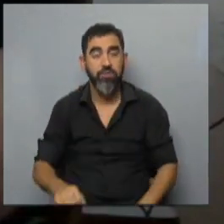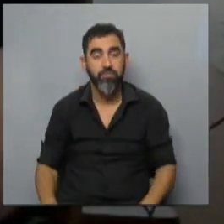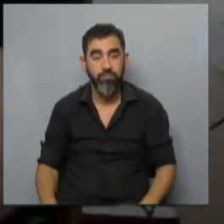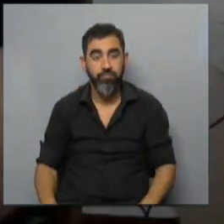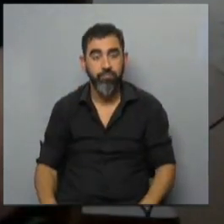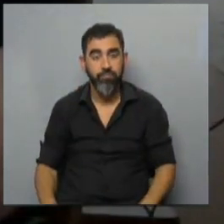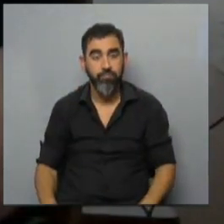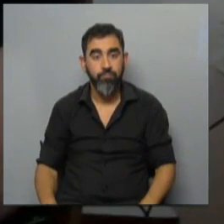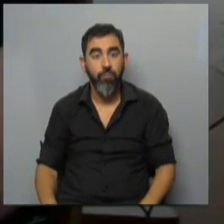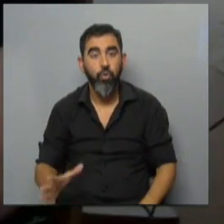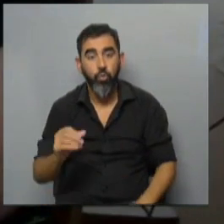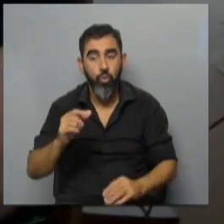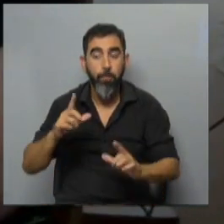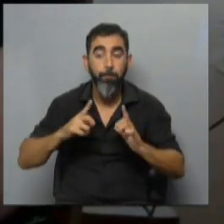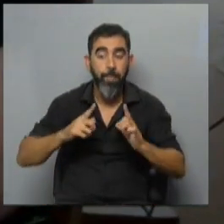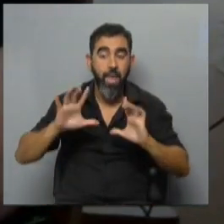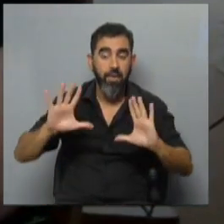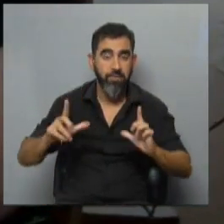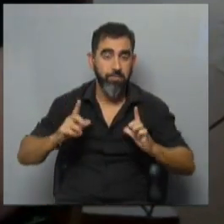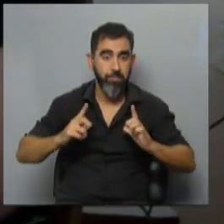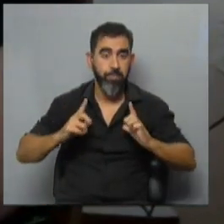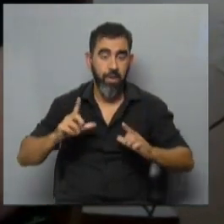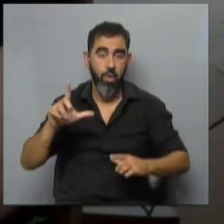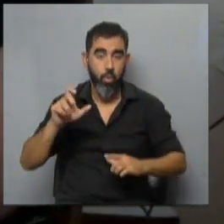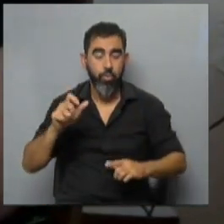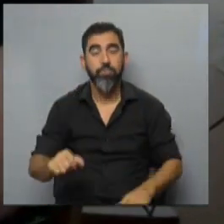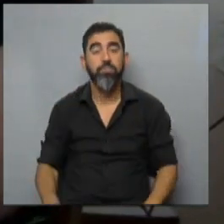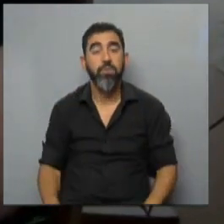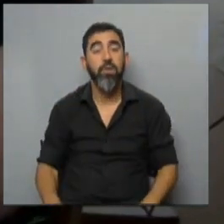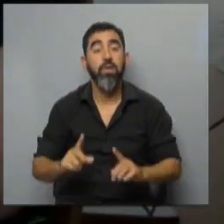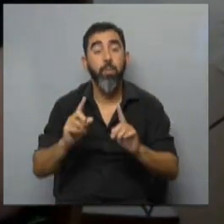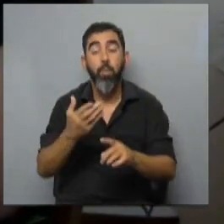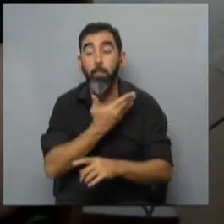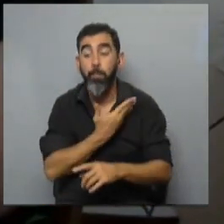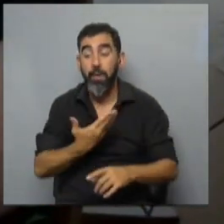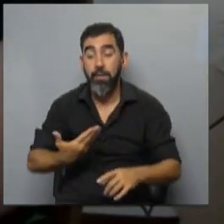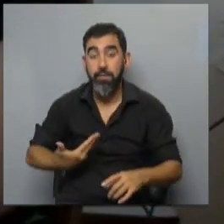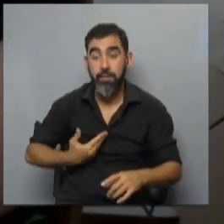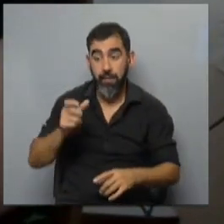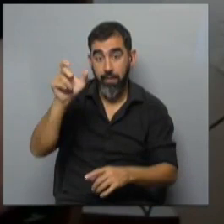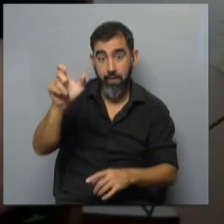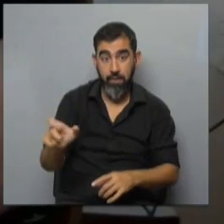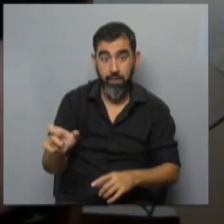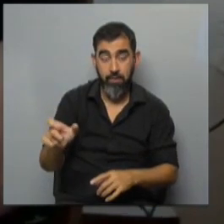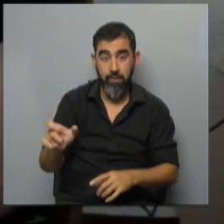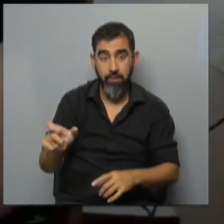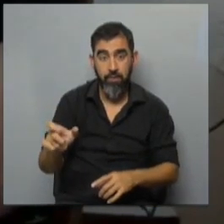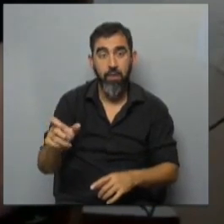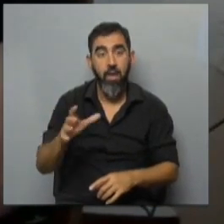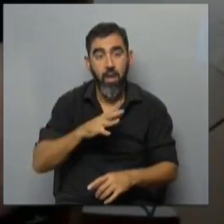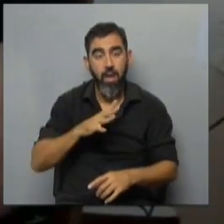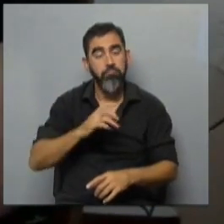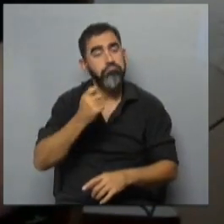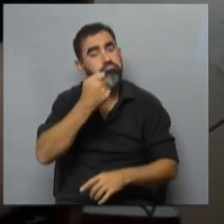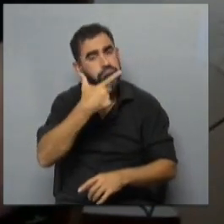todo todo cifrado en esa esperanza claro que sí por supuesto además con un presidente que le para que bueno ha traído mucha